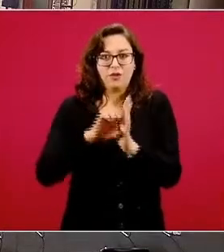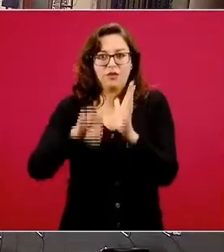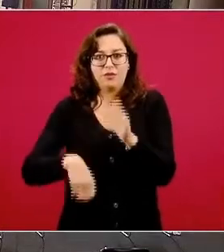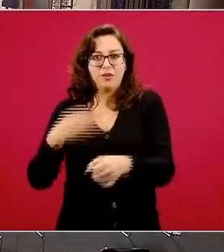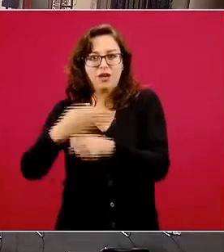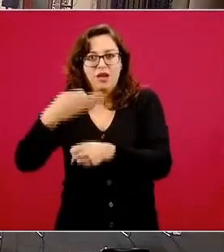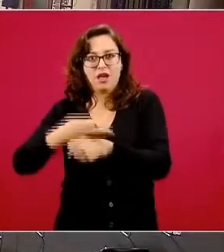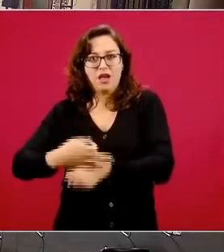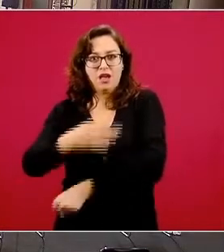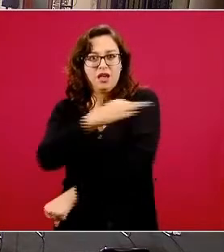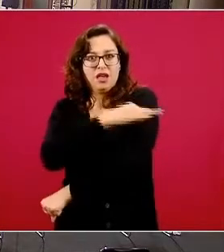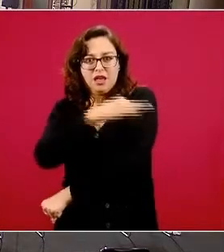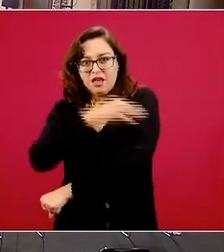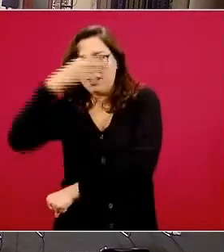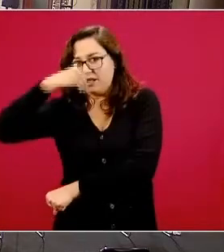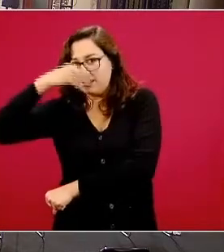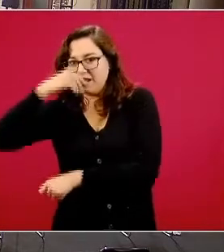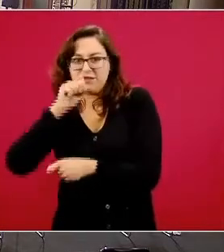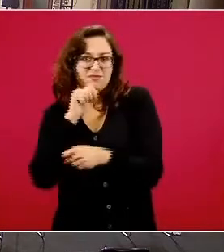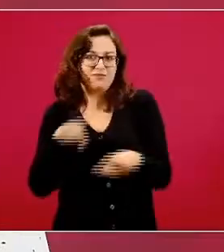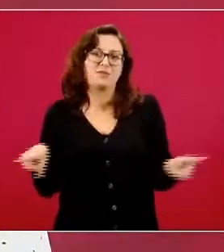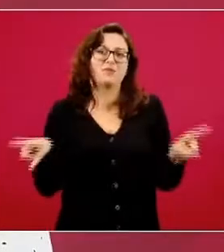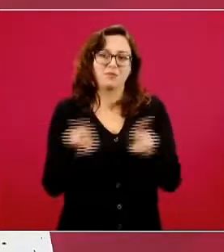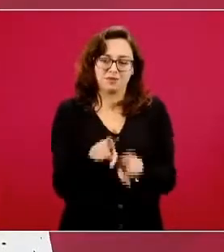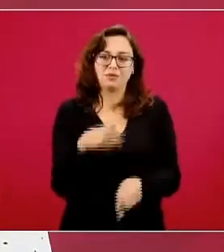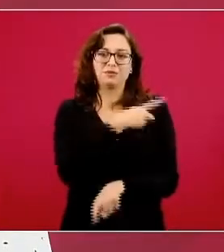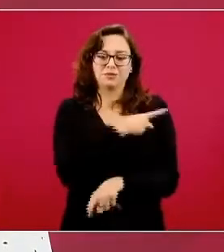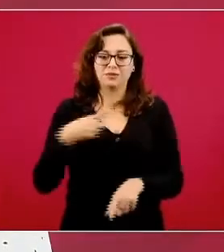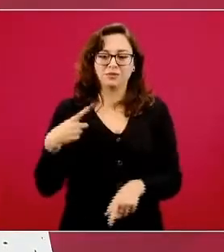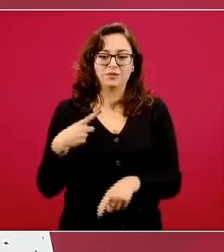de las vacunas contra influenza.